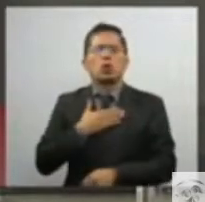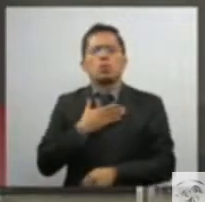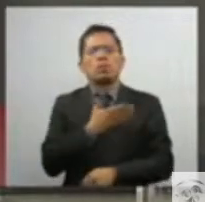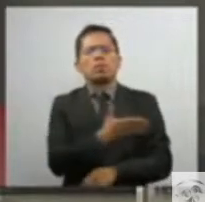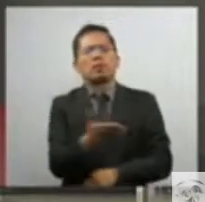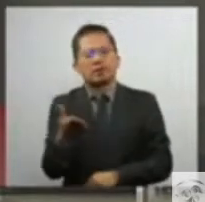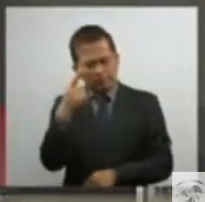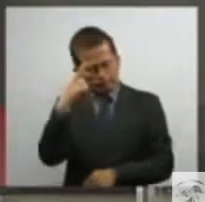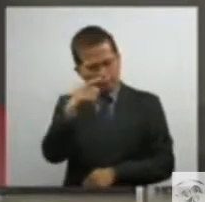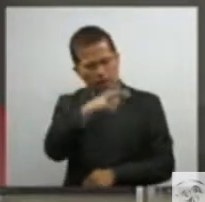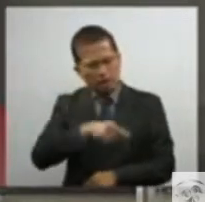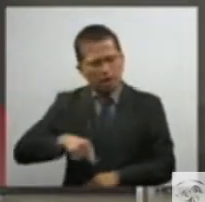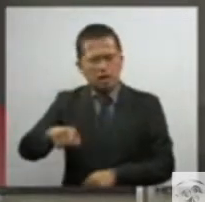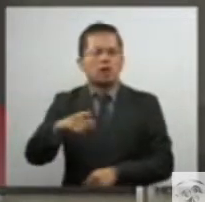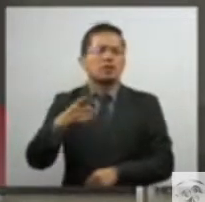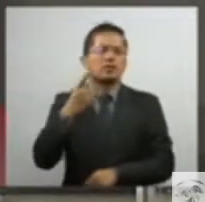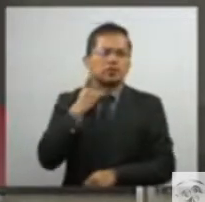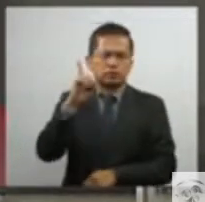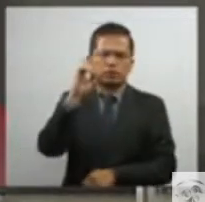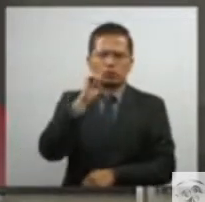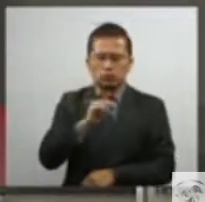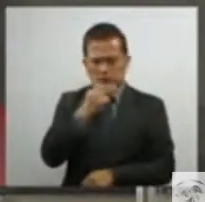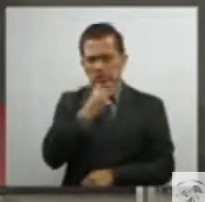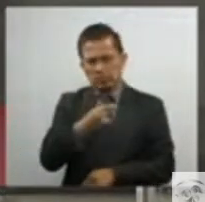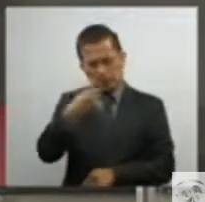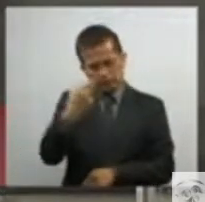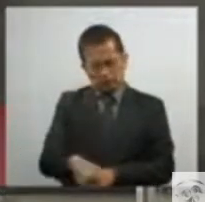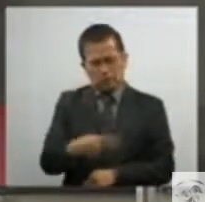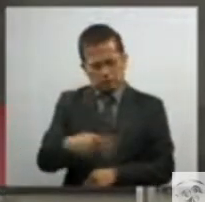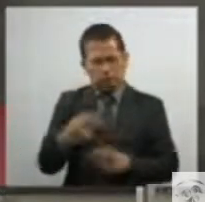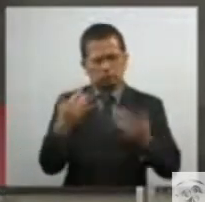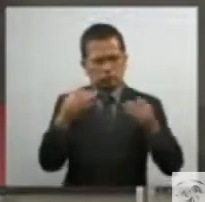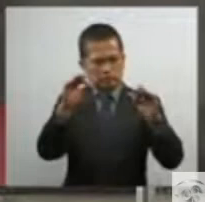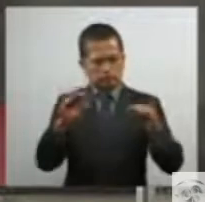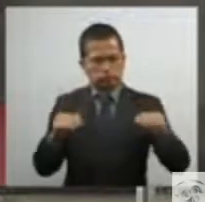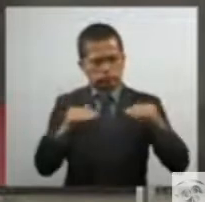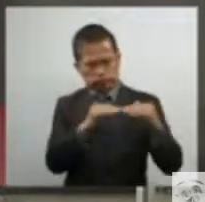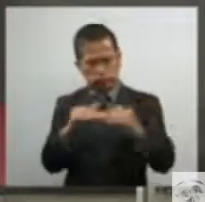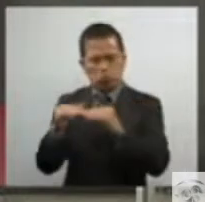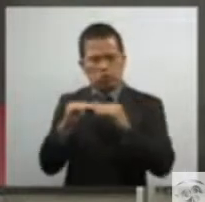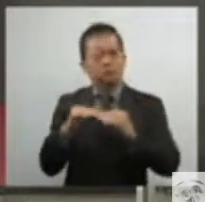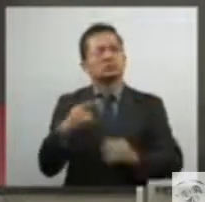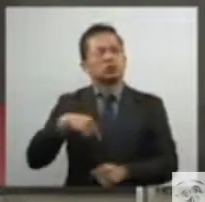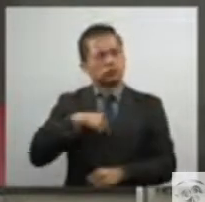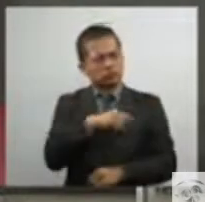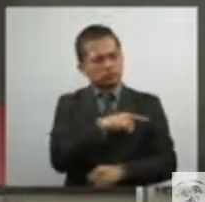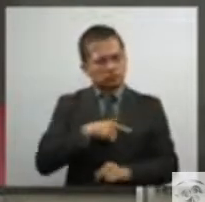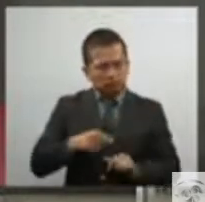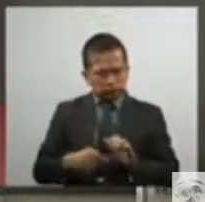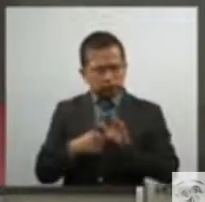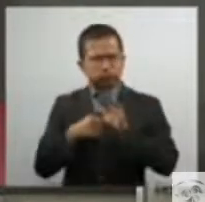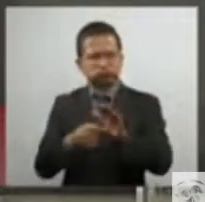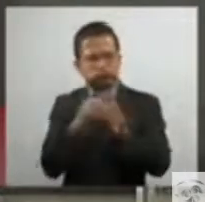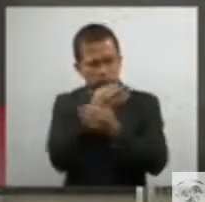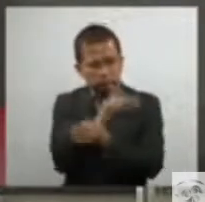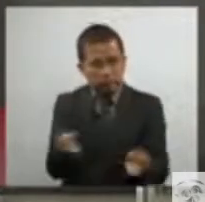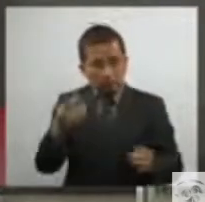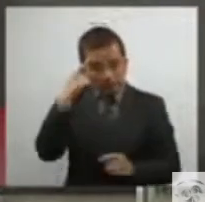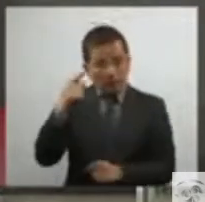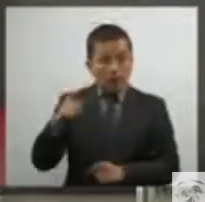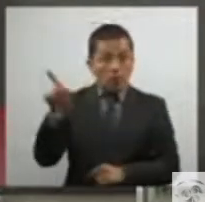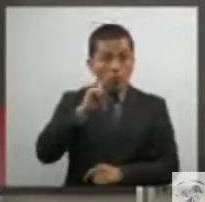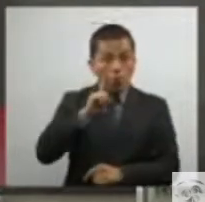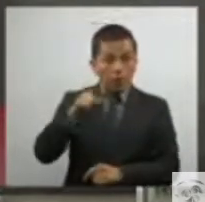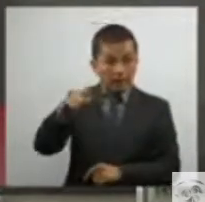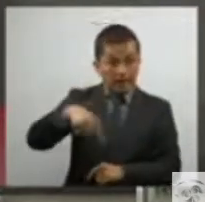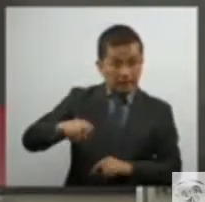todos los diputados y diputadas de la paridad a que mandemos un mensaje claro a las mujeres que se manifiestan en todas las